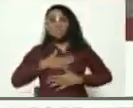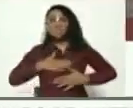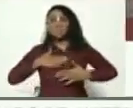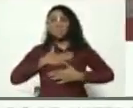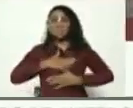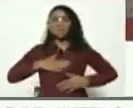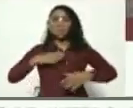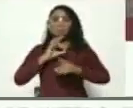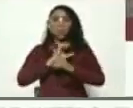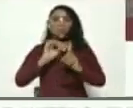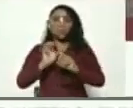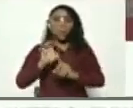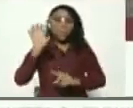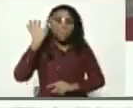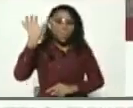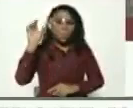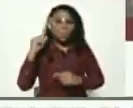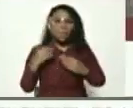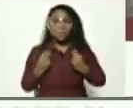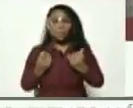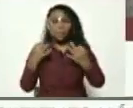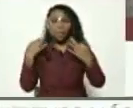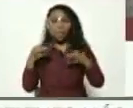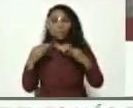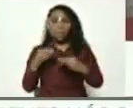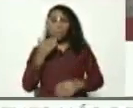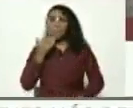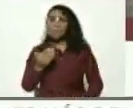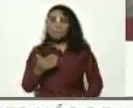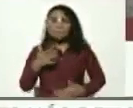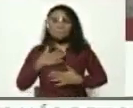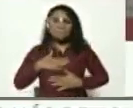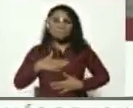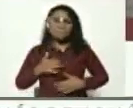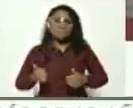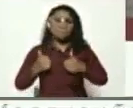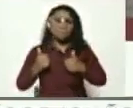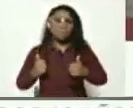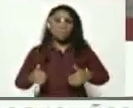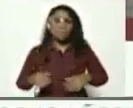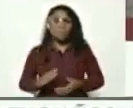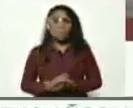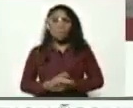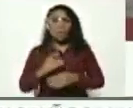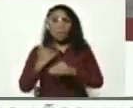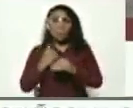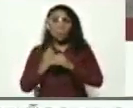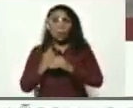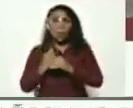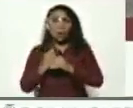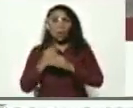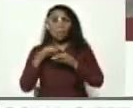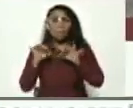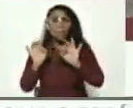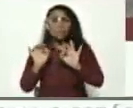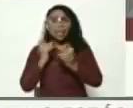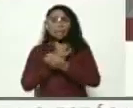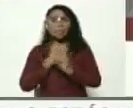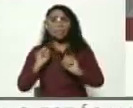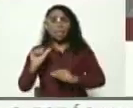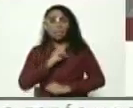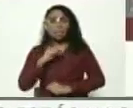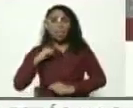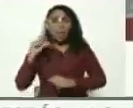nativo, dice, las riquezas naturales se lo permiten, lo cual le da una especie de independencia individual. De allí